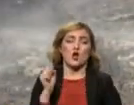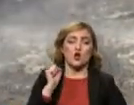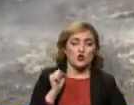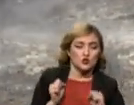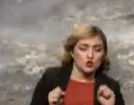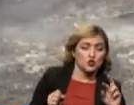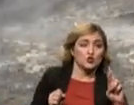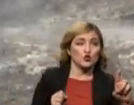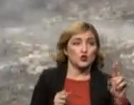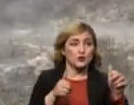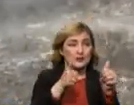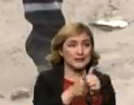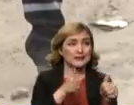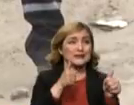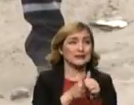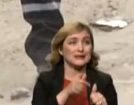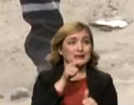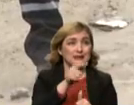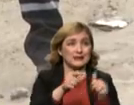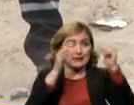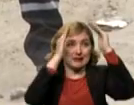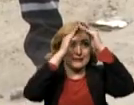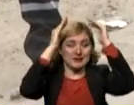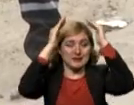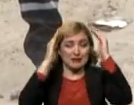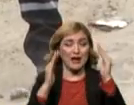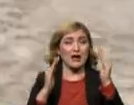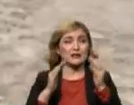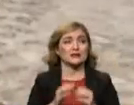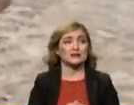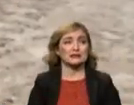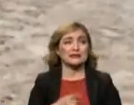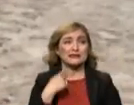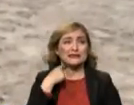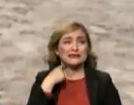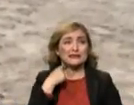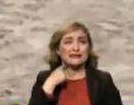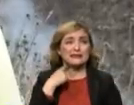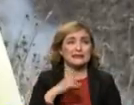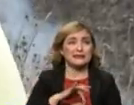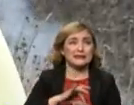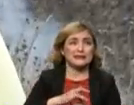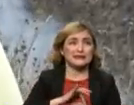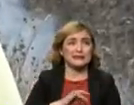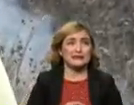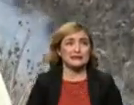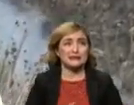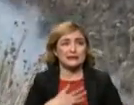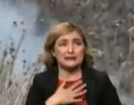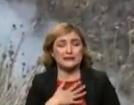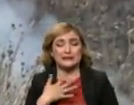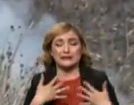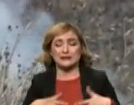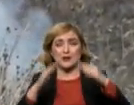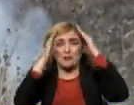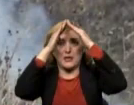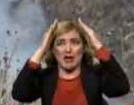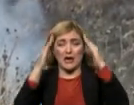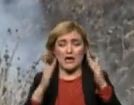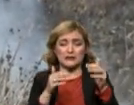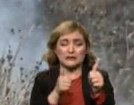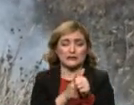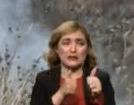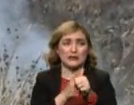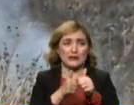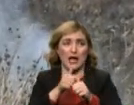donde a pocos metros se encuentran viviendas, y que puso en alerta a los moradores. En mi caso, por lo que la casa está junto